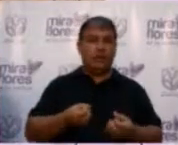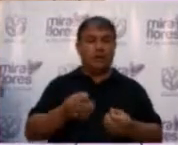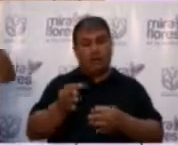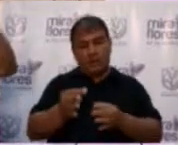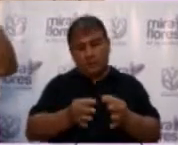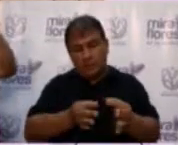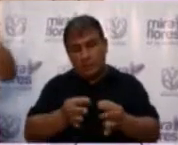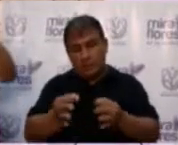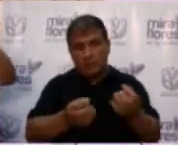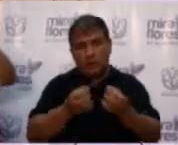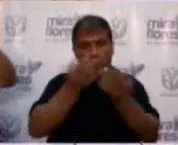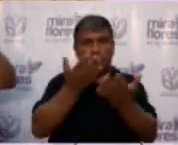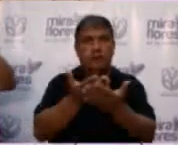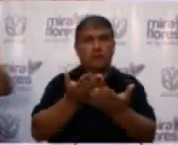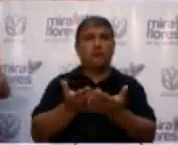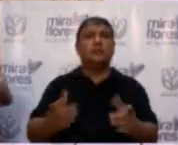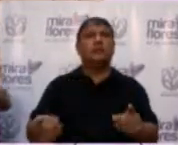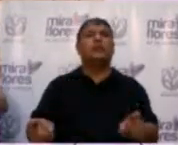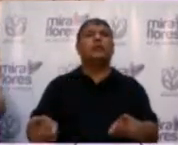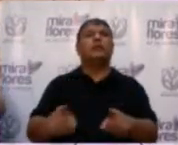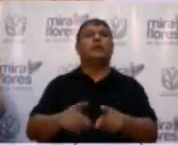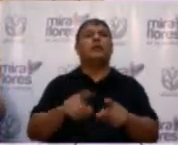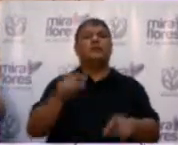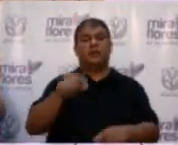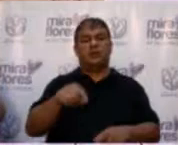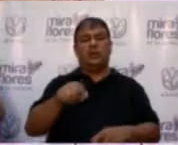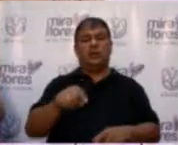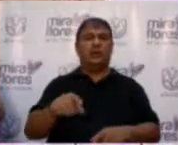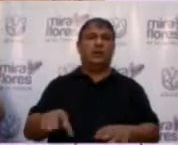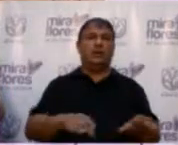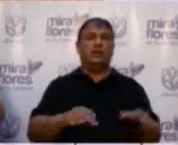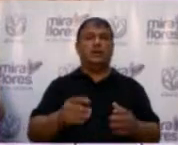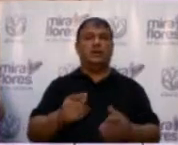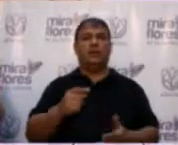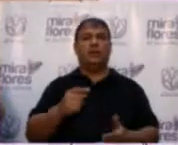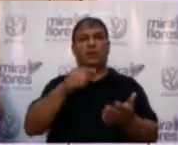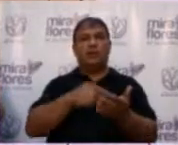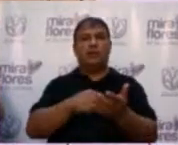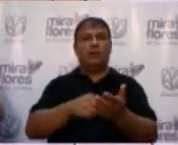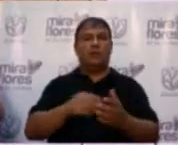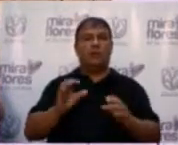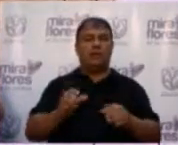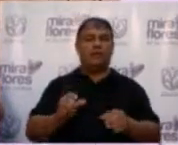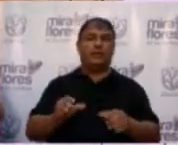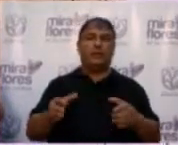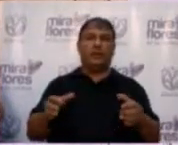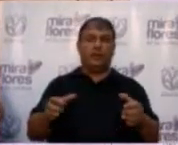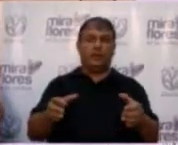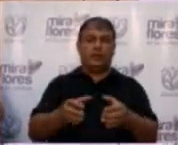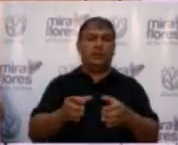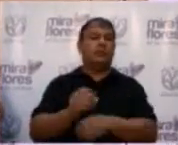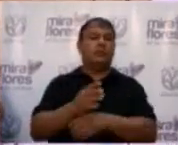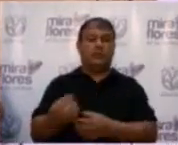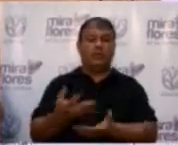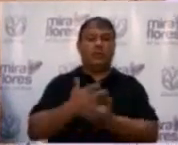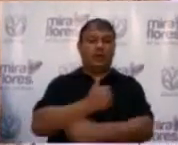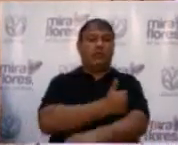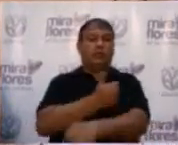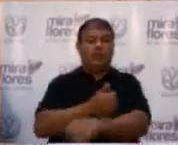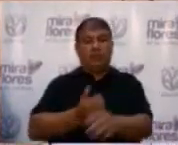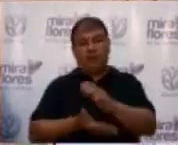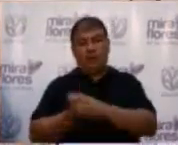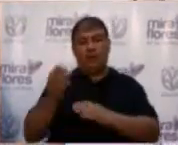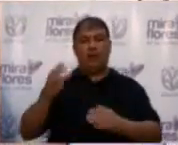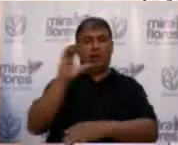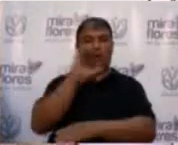cuenta, voy a informar acerca justamente de esto que ha sido mencionado. El Consejo me dio a mí la autorización para poder viajar a